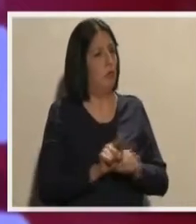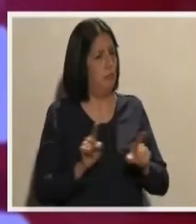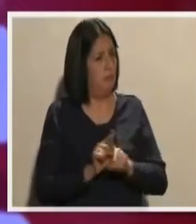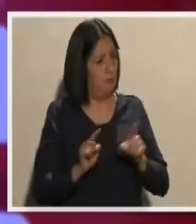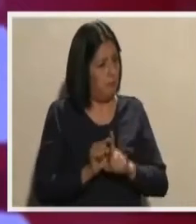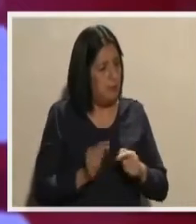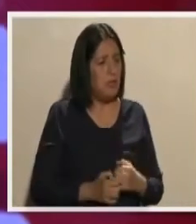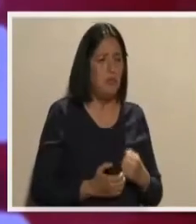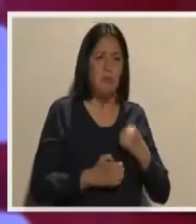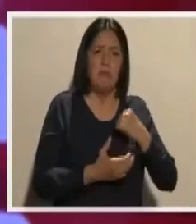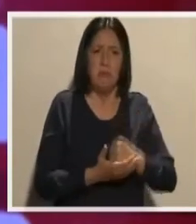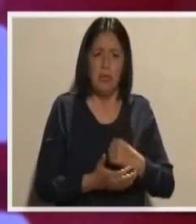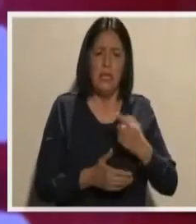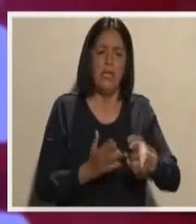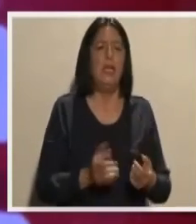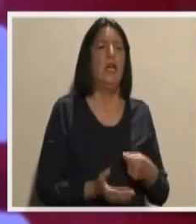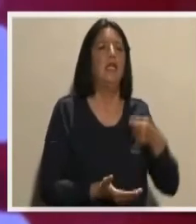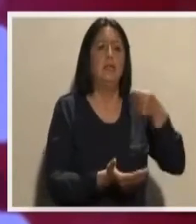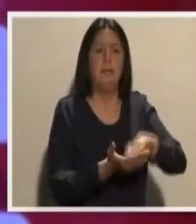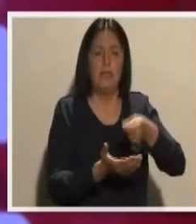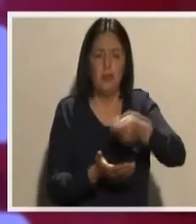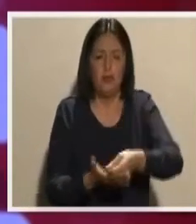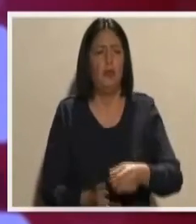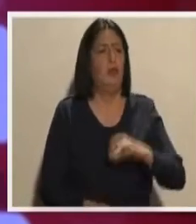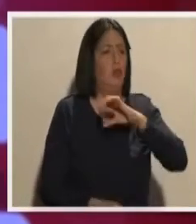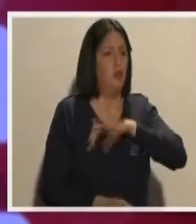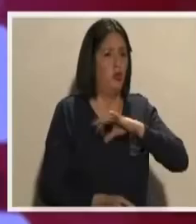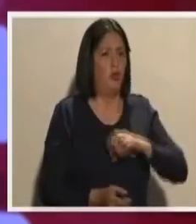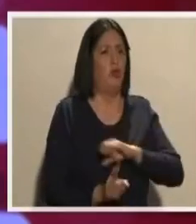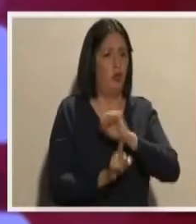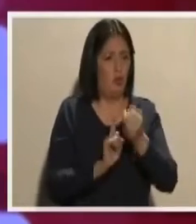osados en la inversión social que necesitamos.